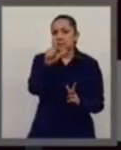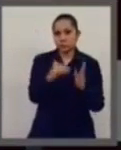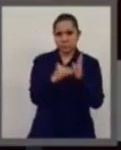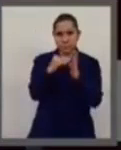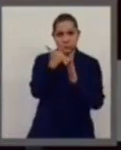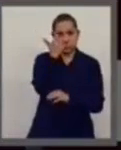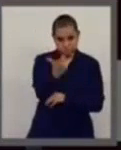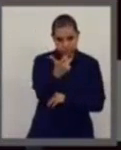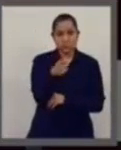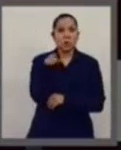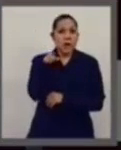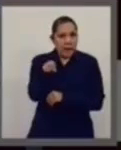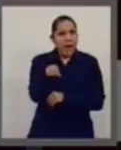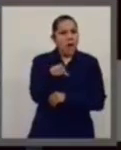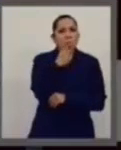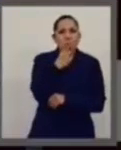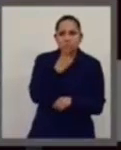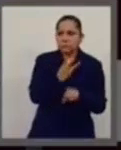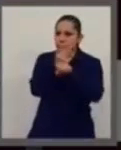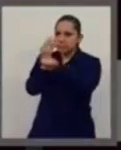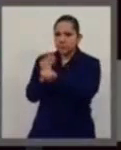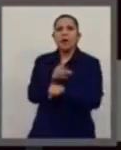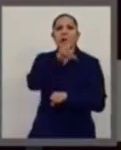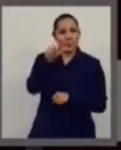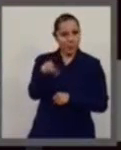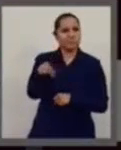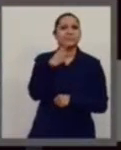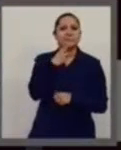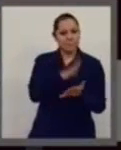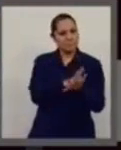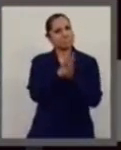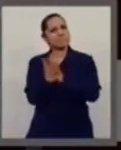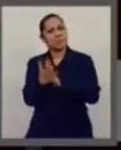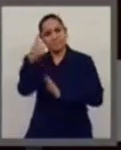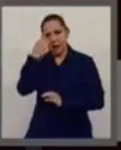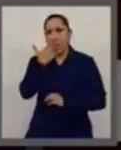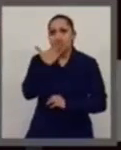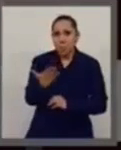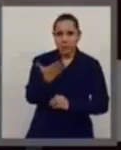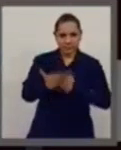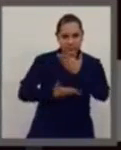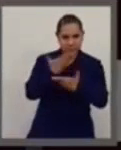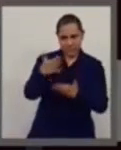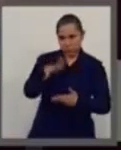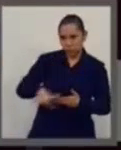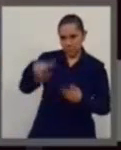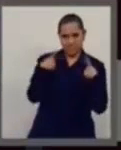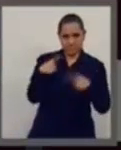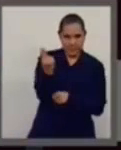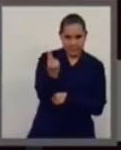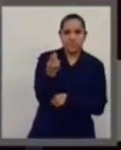verá reflejado en la mejora de los servicios públicos y se podrá tener una mejor infraestructura